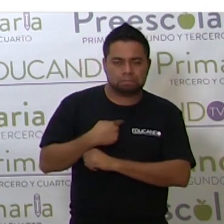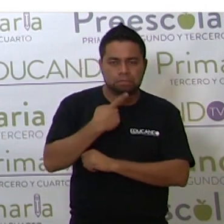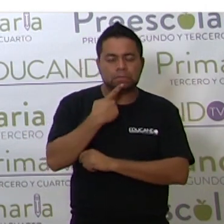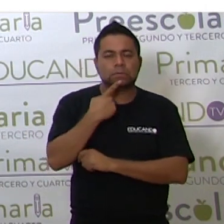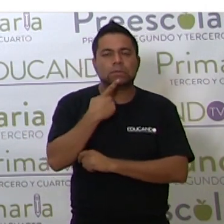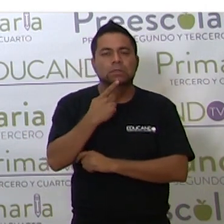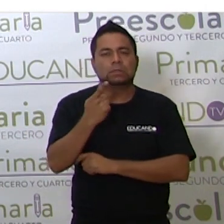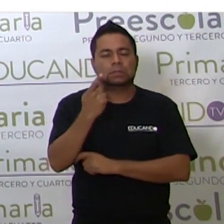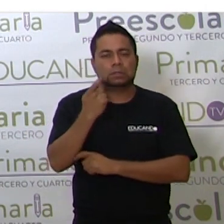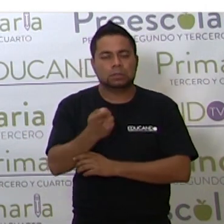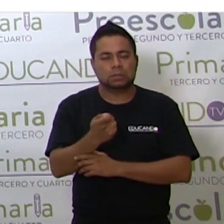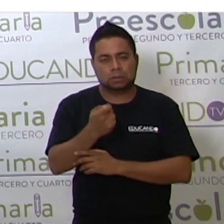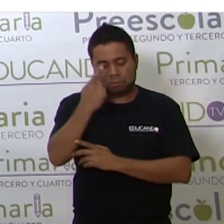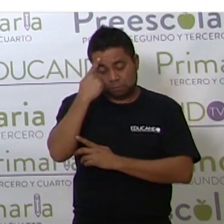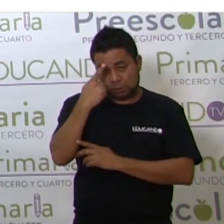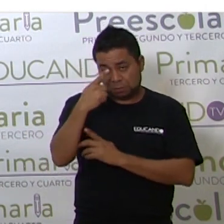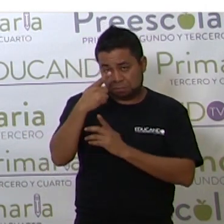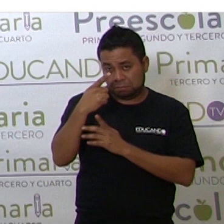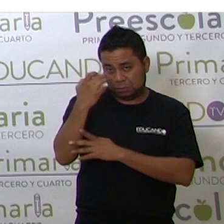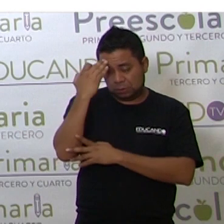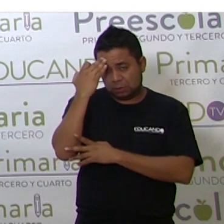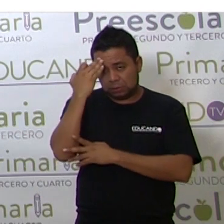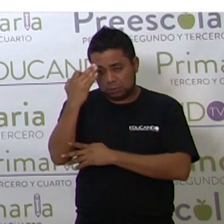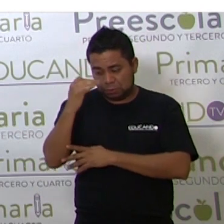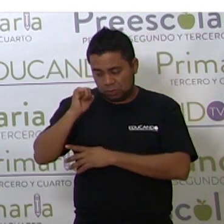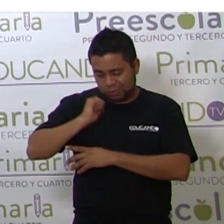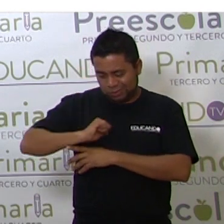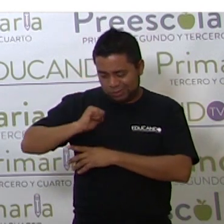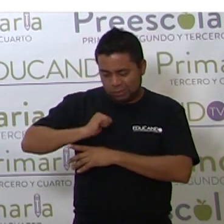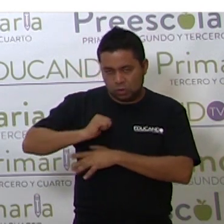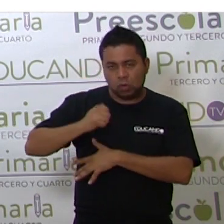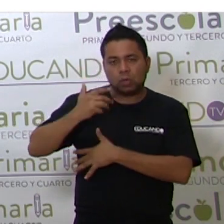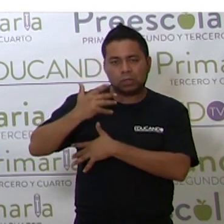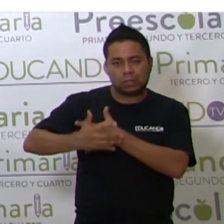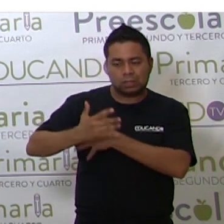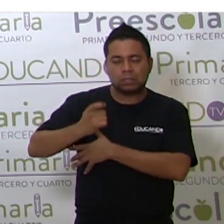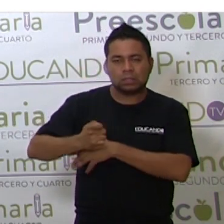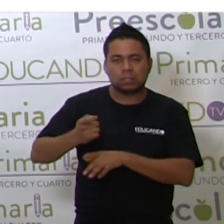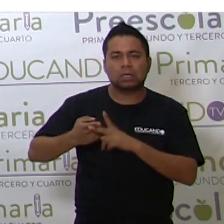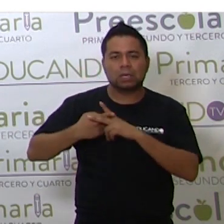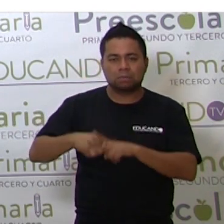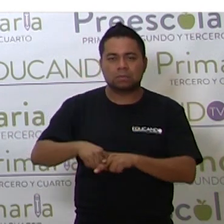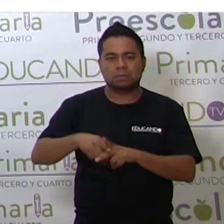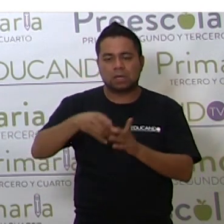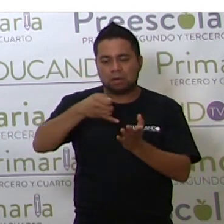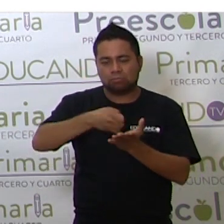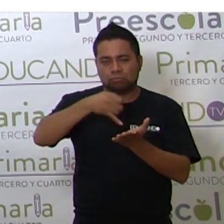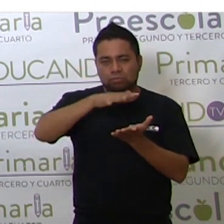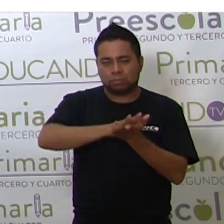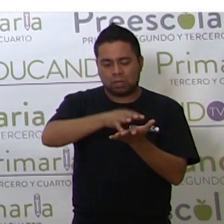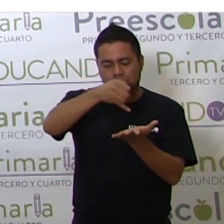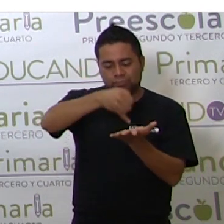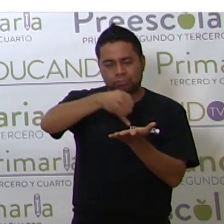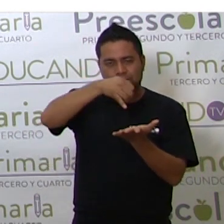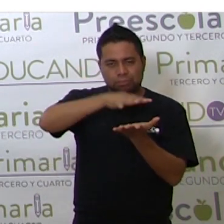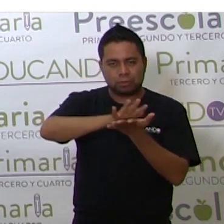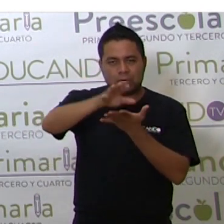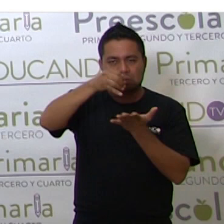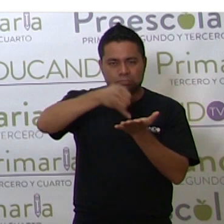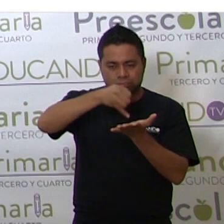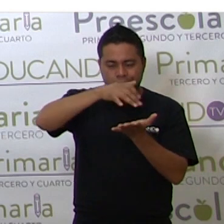que en el período del siglo 15 surge la imprenta y es donde se